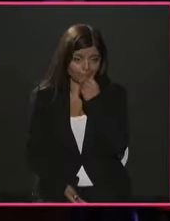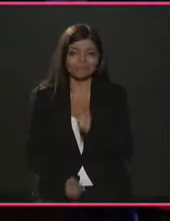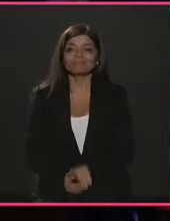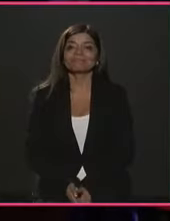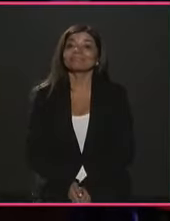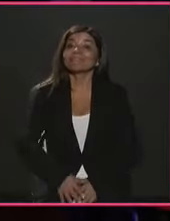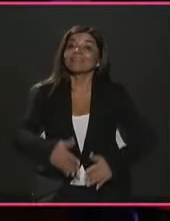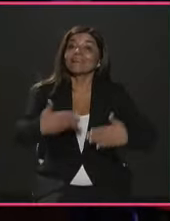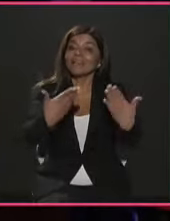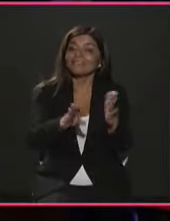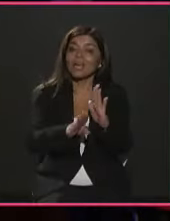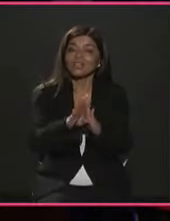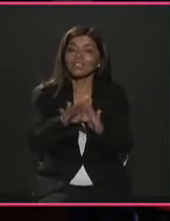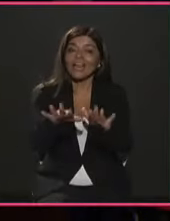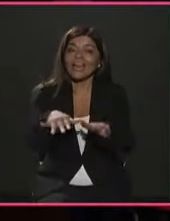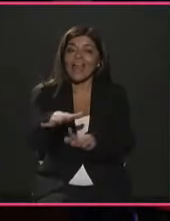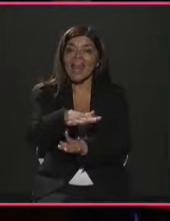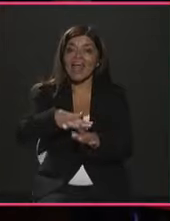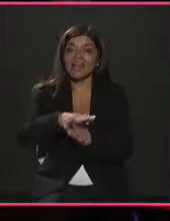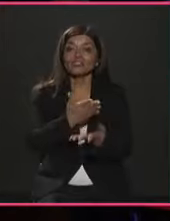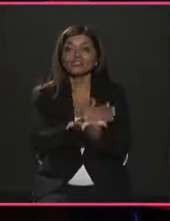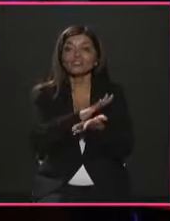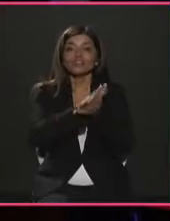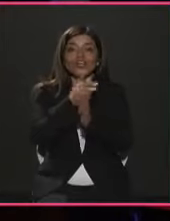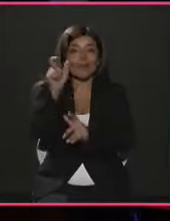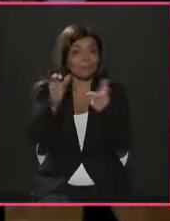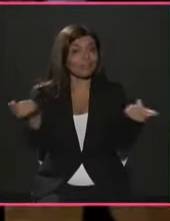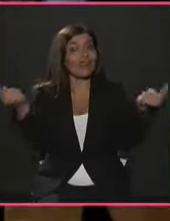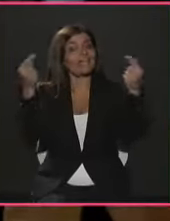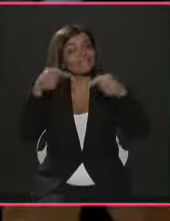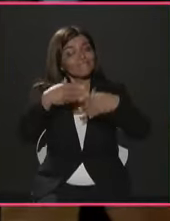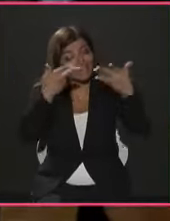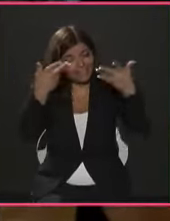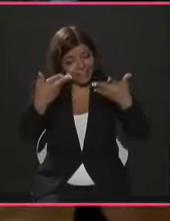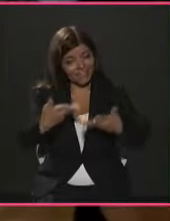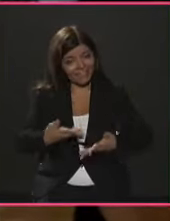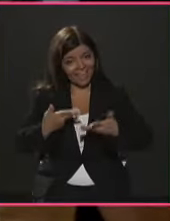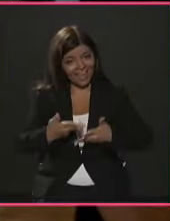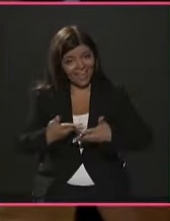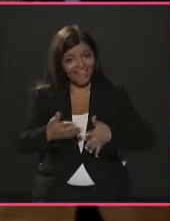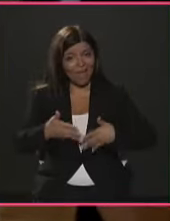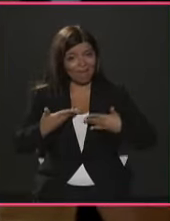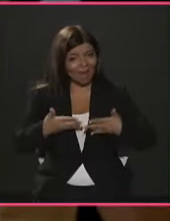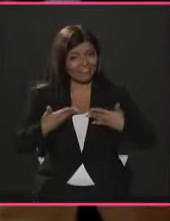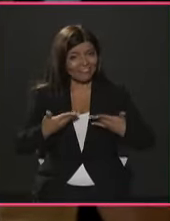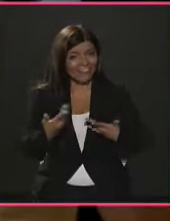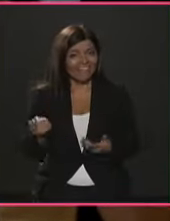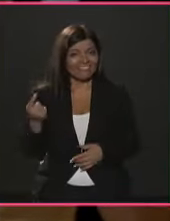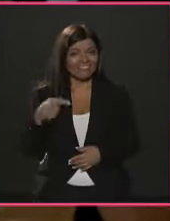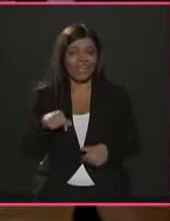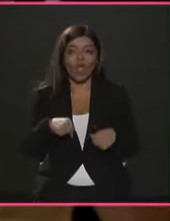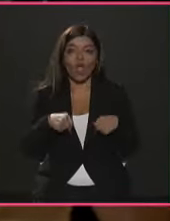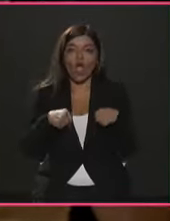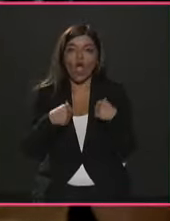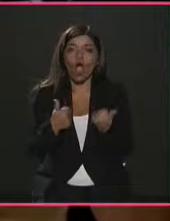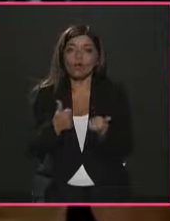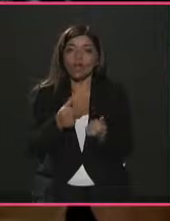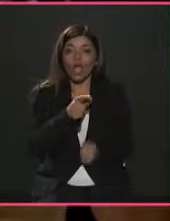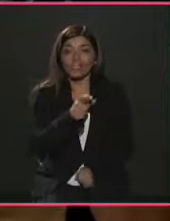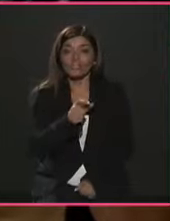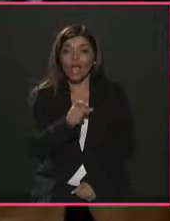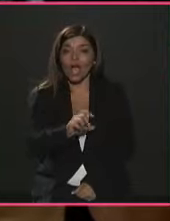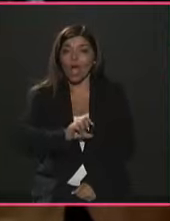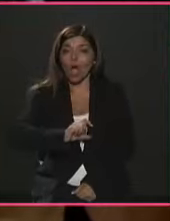ese en esa área perfecto Así que invitados todos para que puedan venir tienen que venir o sea si no los motiva aquí un medallista